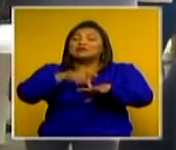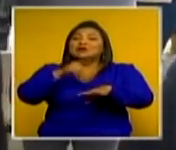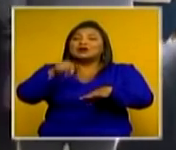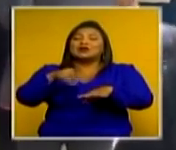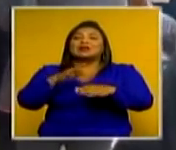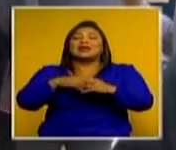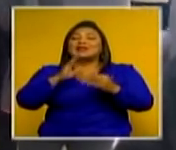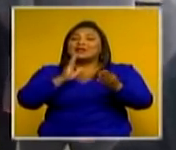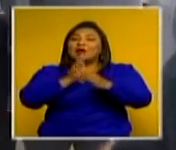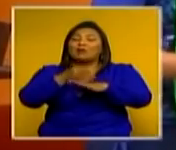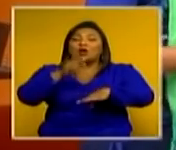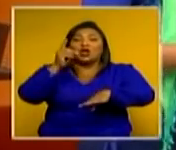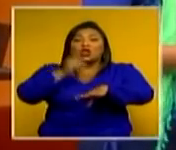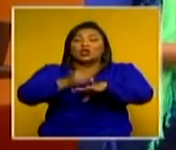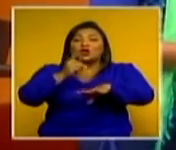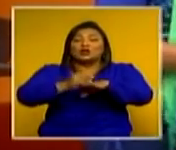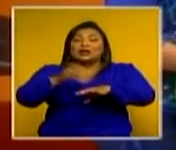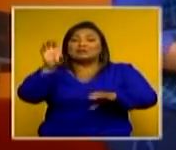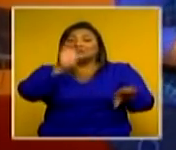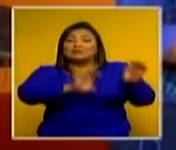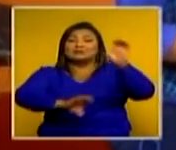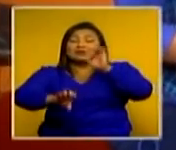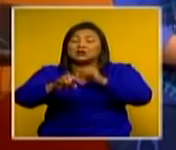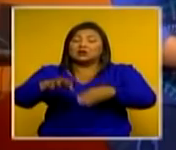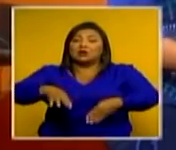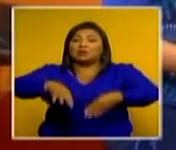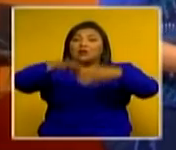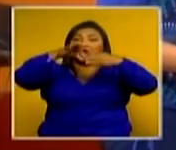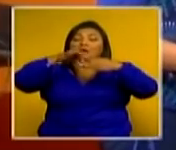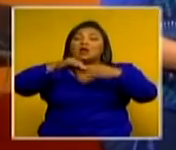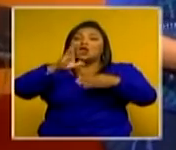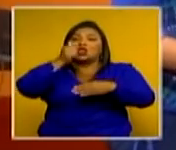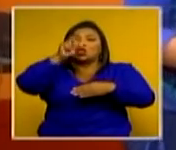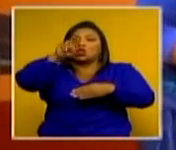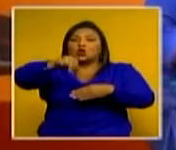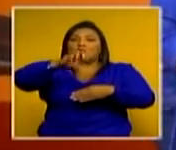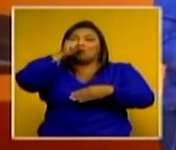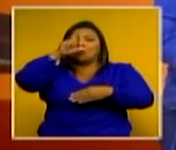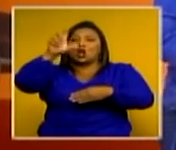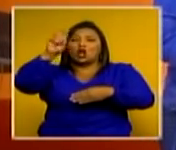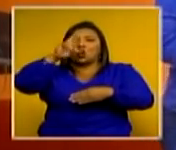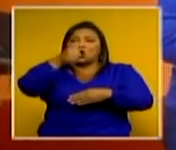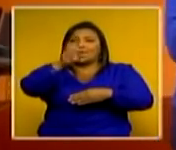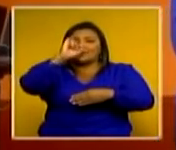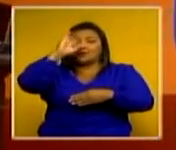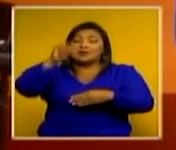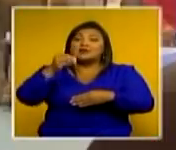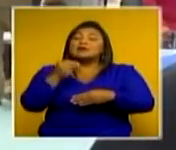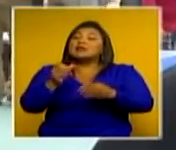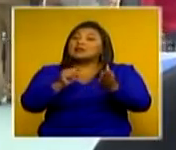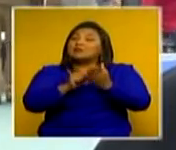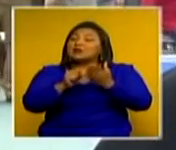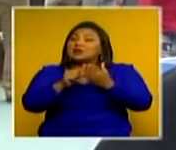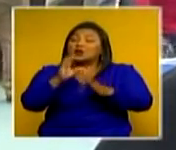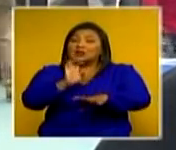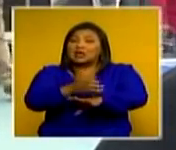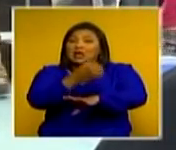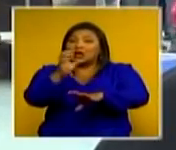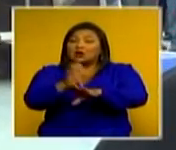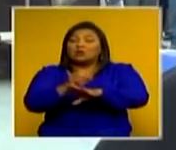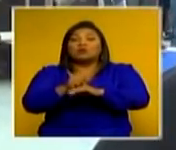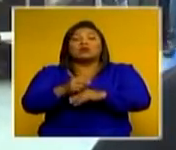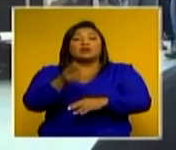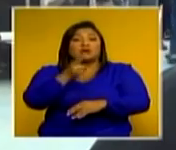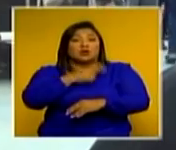obtuvo una maestría y doctorado en ciencias con especialidad en entomología en escuela superior de agricultura louis de queiróz de la